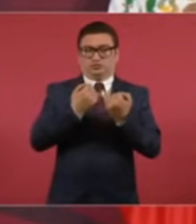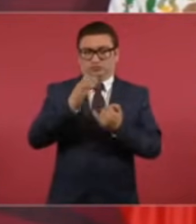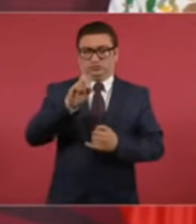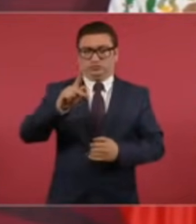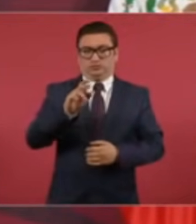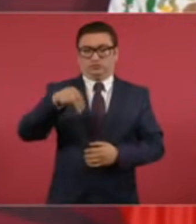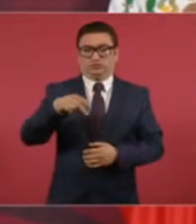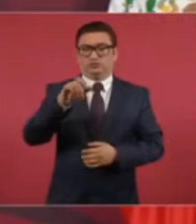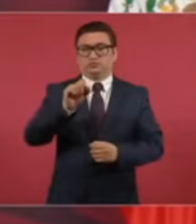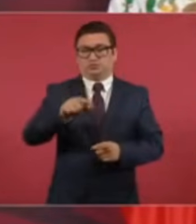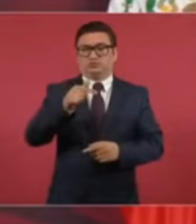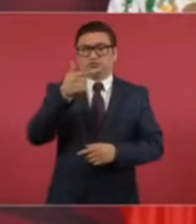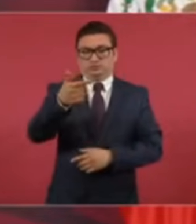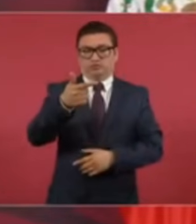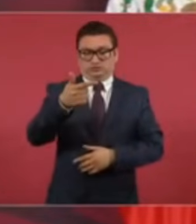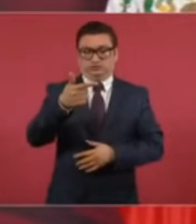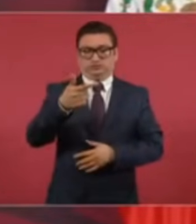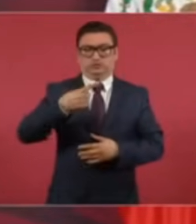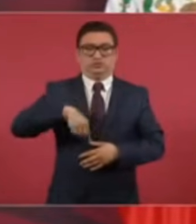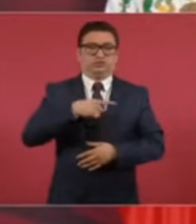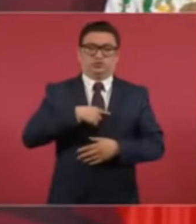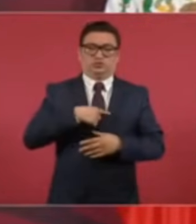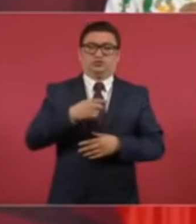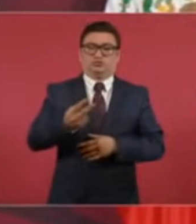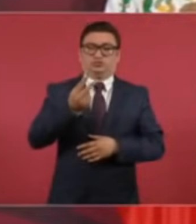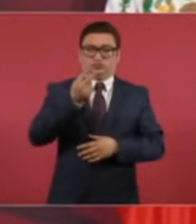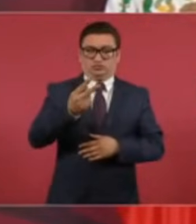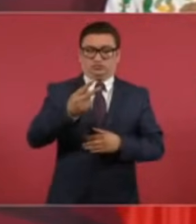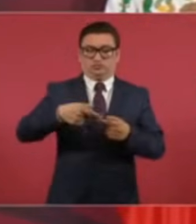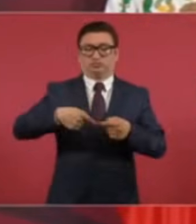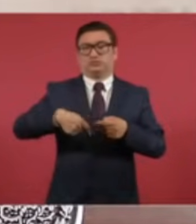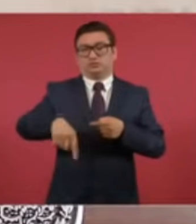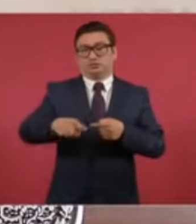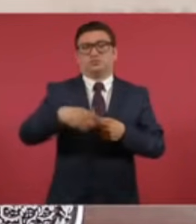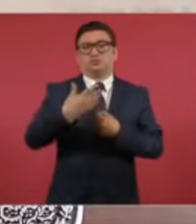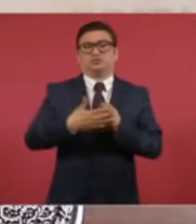y nosotros hasta ahora 2, vamos a terminar como